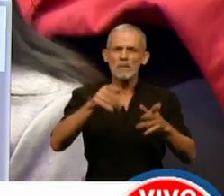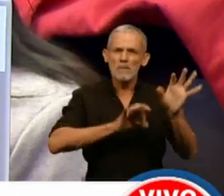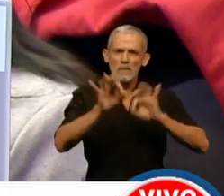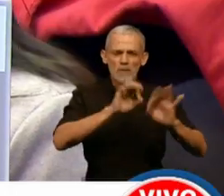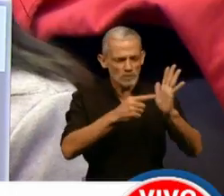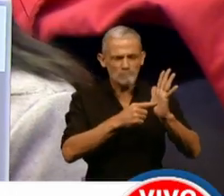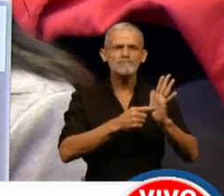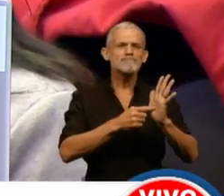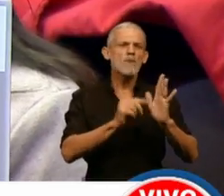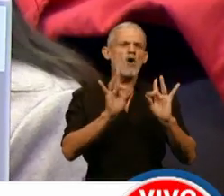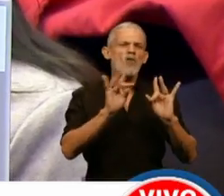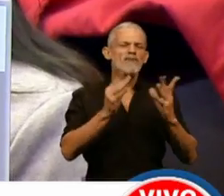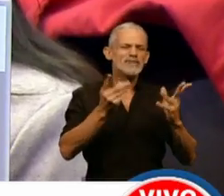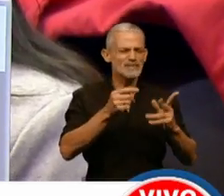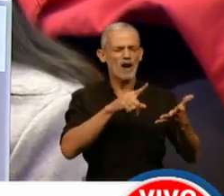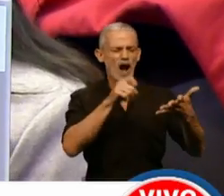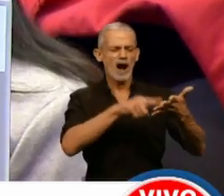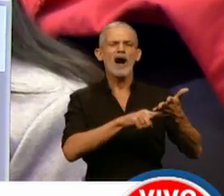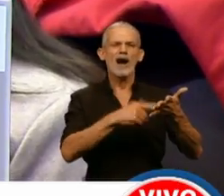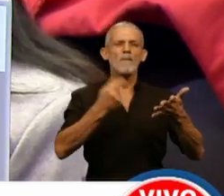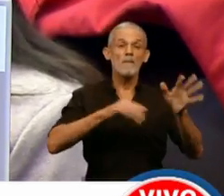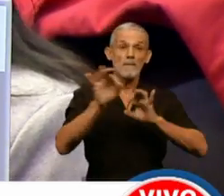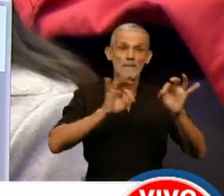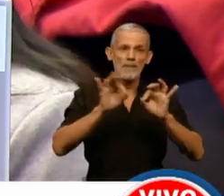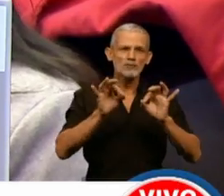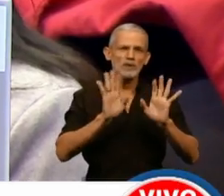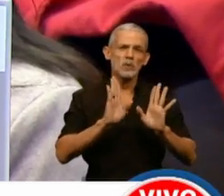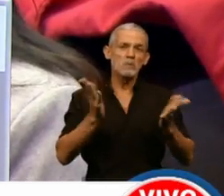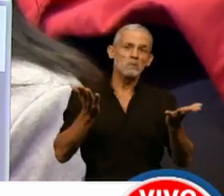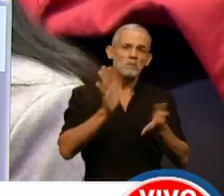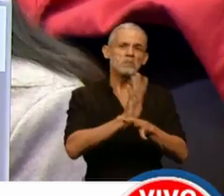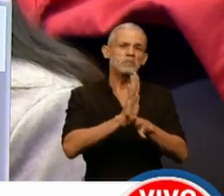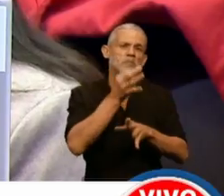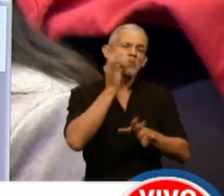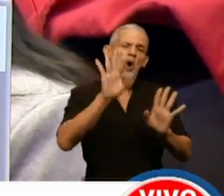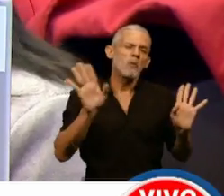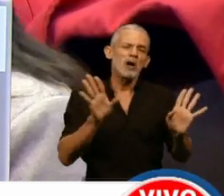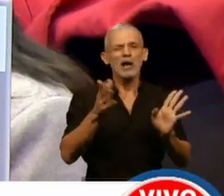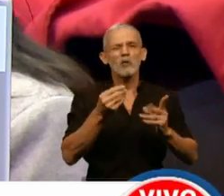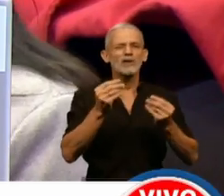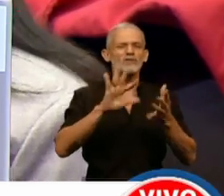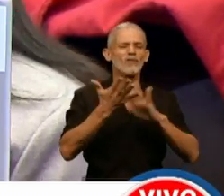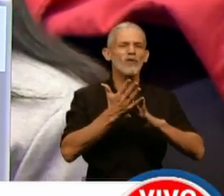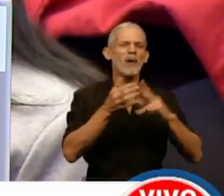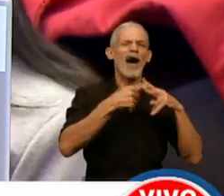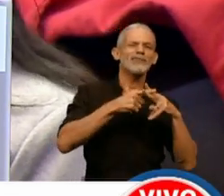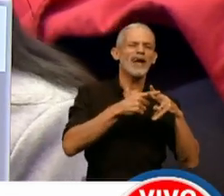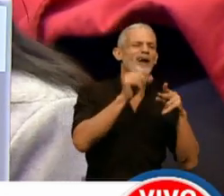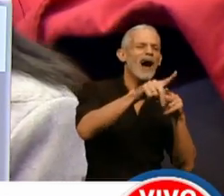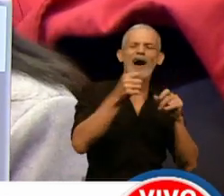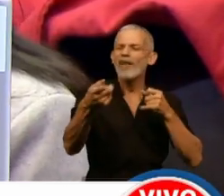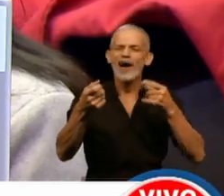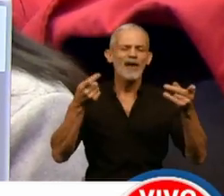proyecto no es difícil de advertir que se trata de un proyecto discrecional que no se funda en criterios técnicos y